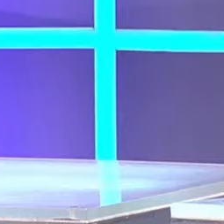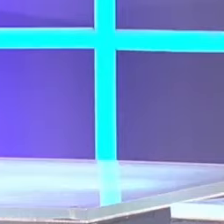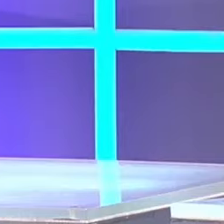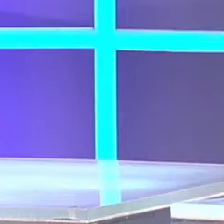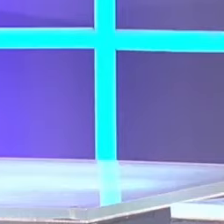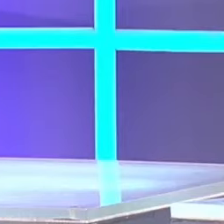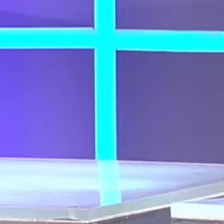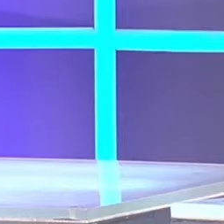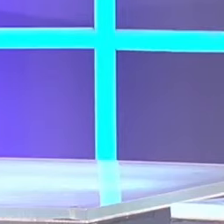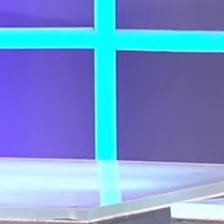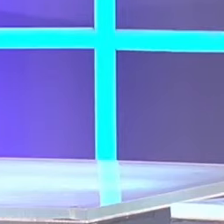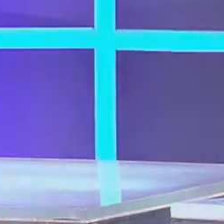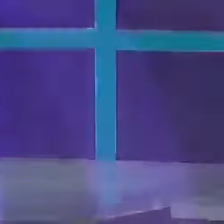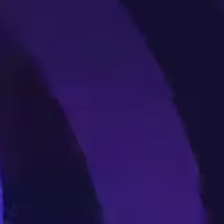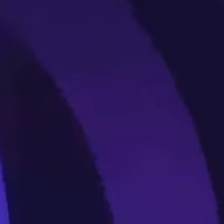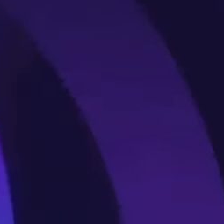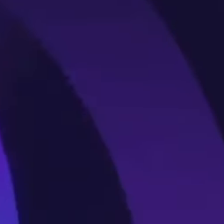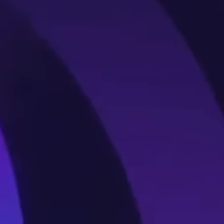comentarios ya